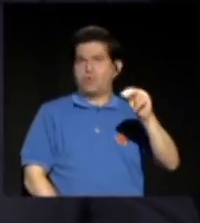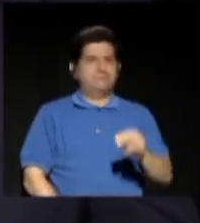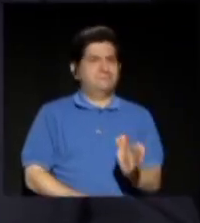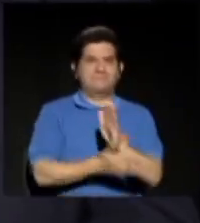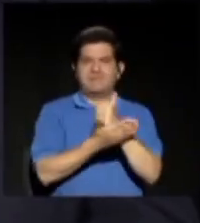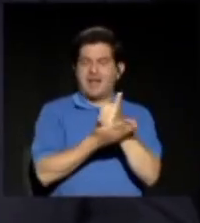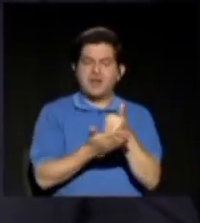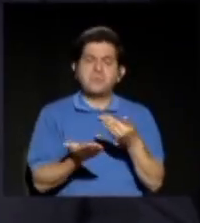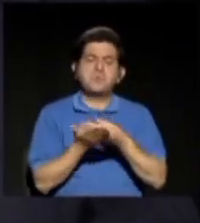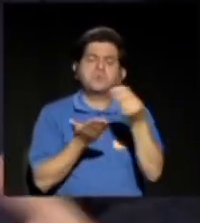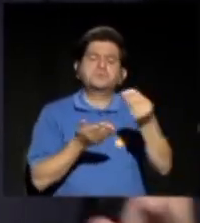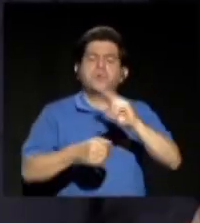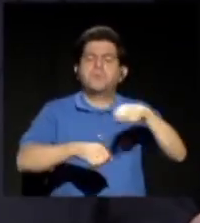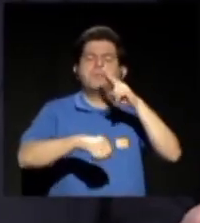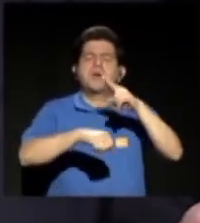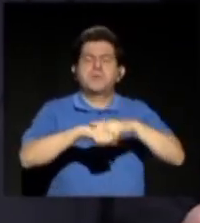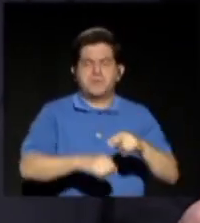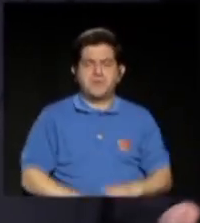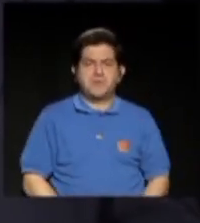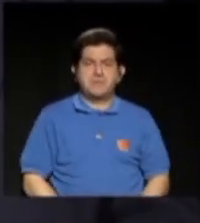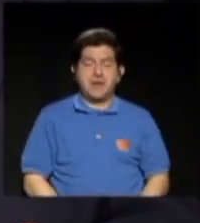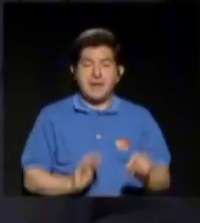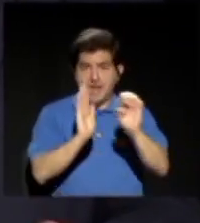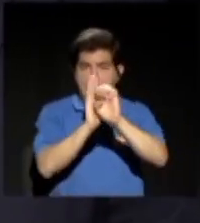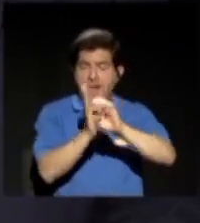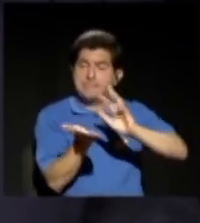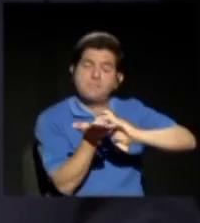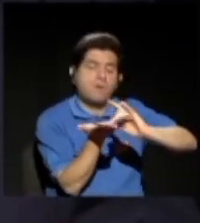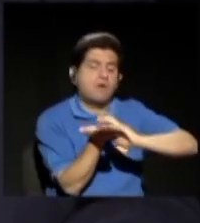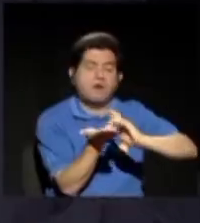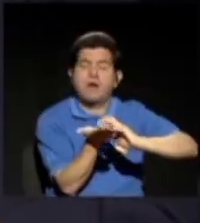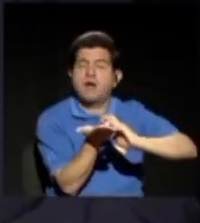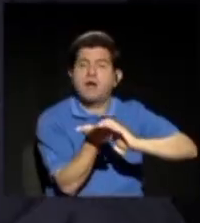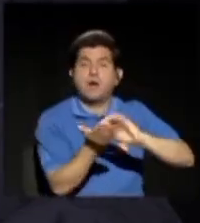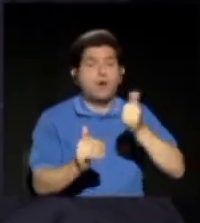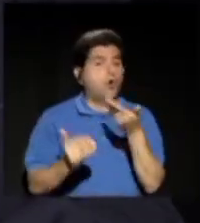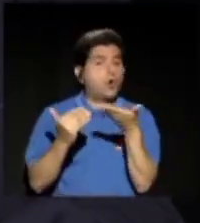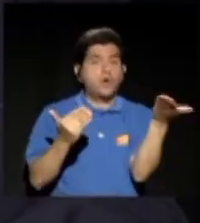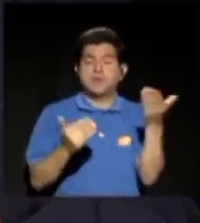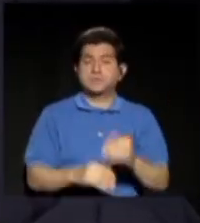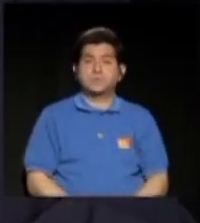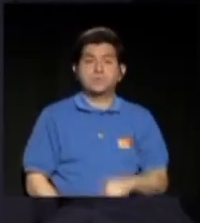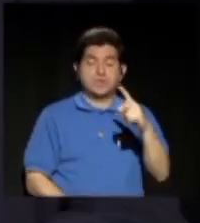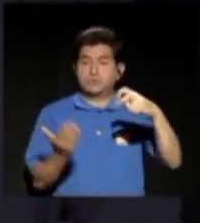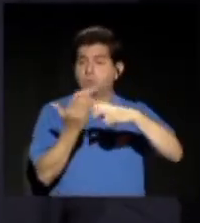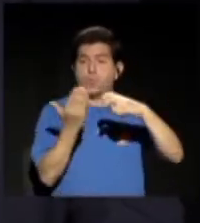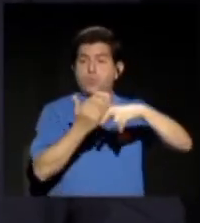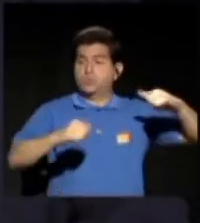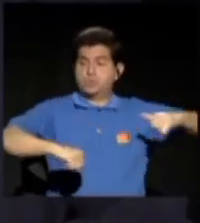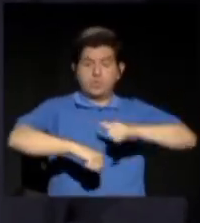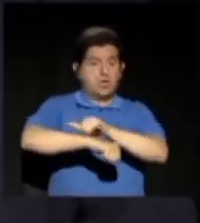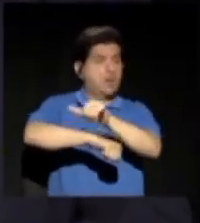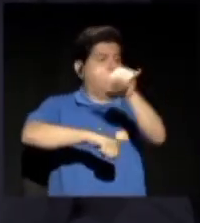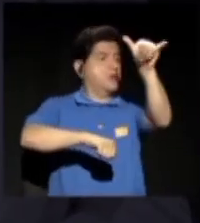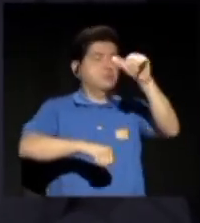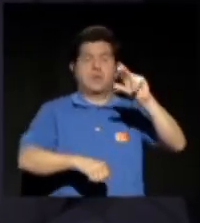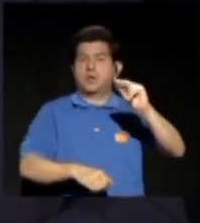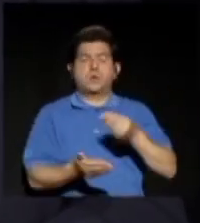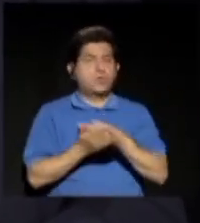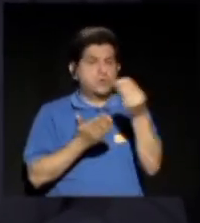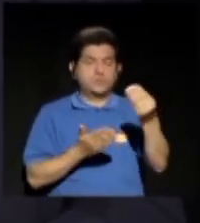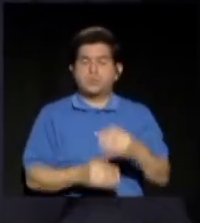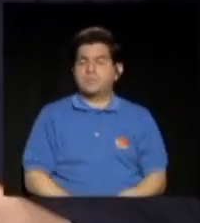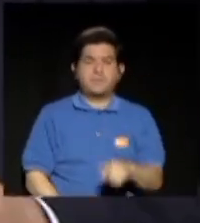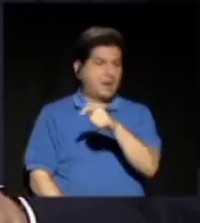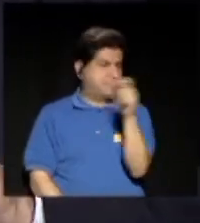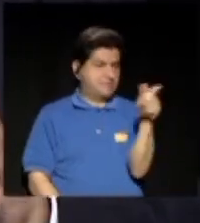de consumo más frecuente y masivo, por ejemplo el caso del arroz, pero también tenemos otras cosas como un boleto aéreo, que no son cosas que se compran, digamos que todos